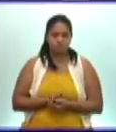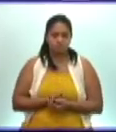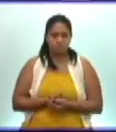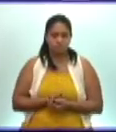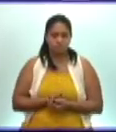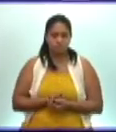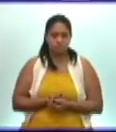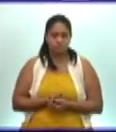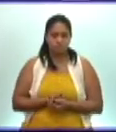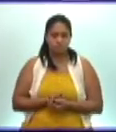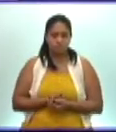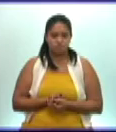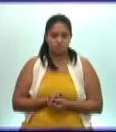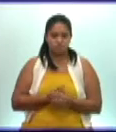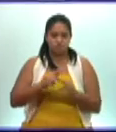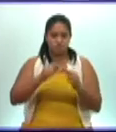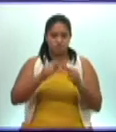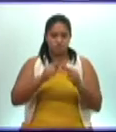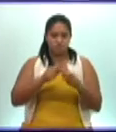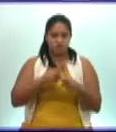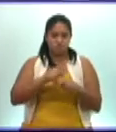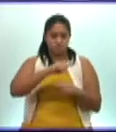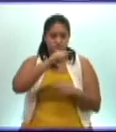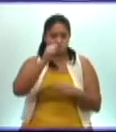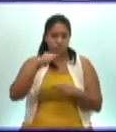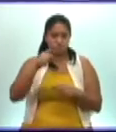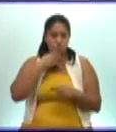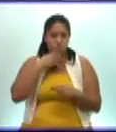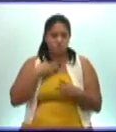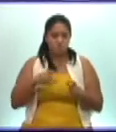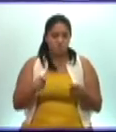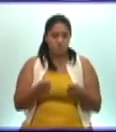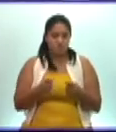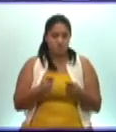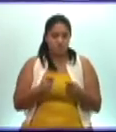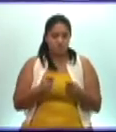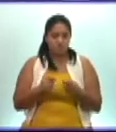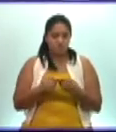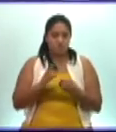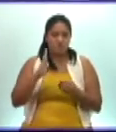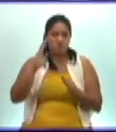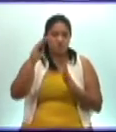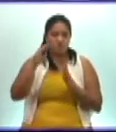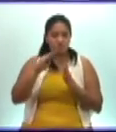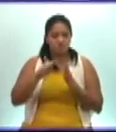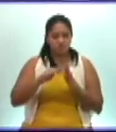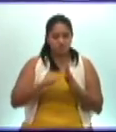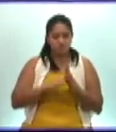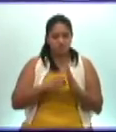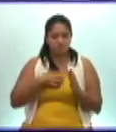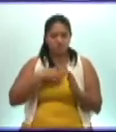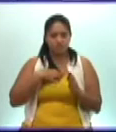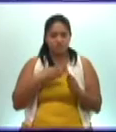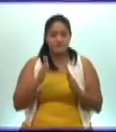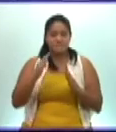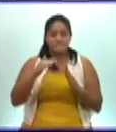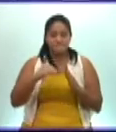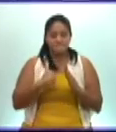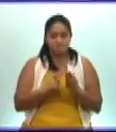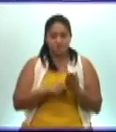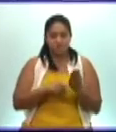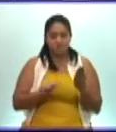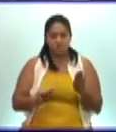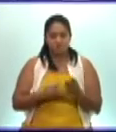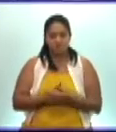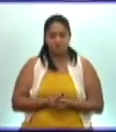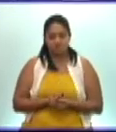ondas electromagnéticas largas, tales como las ondas de radio, tienen la frecuencia más baja y llevan menos energía. Al añadir energía aumenta la